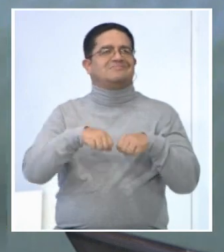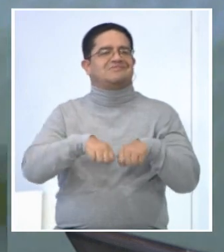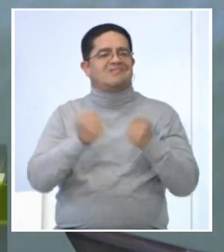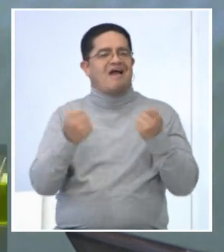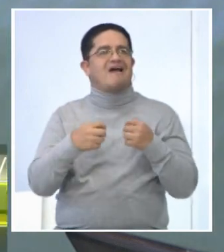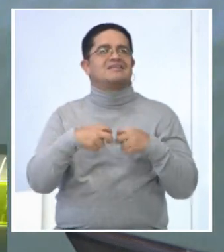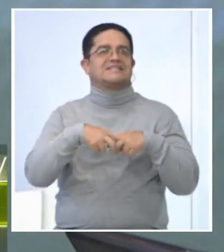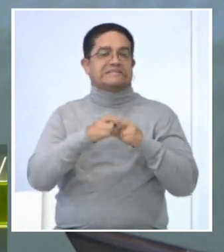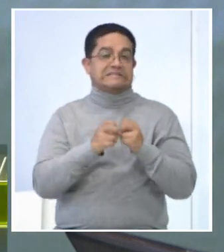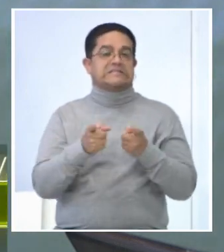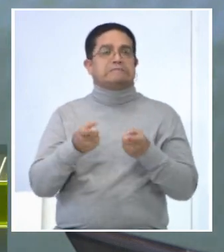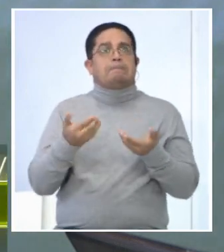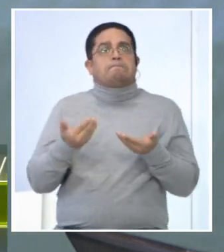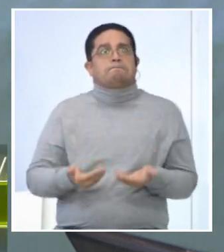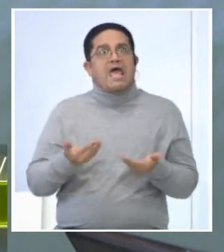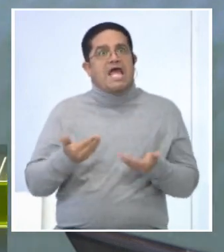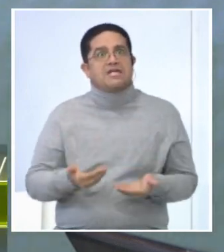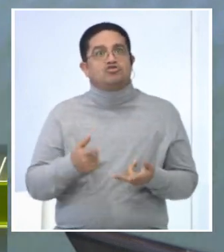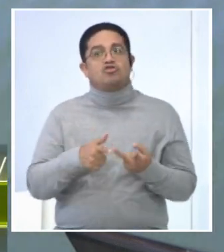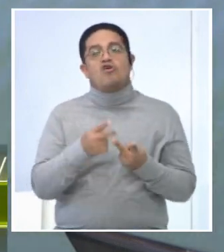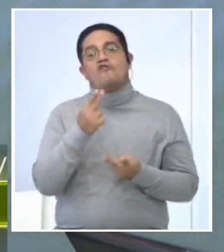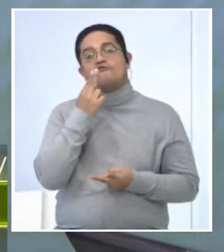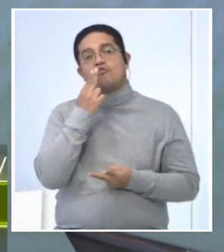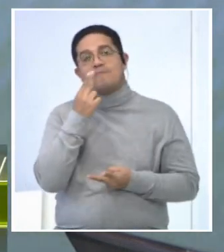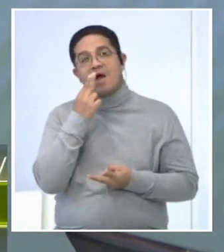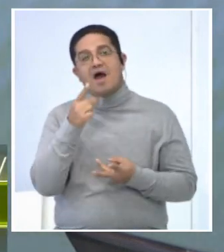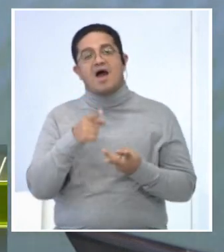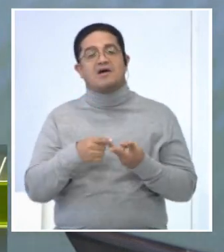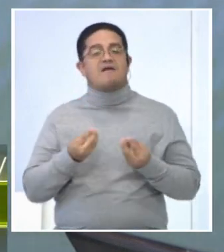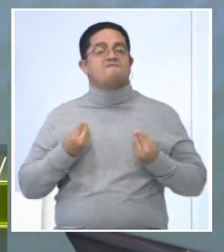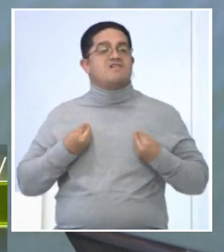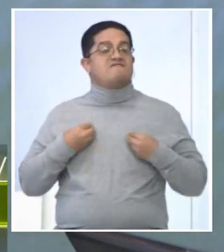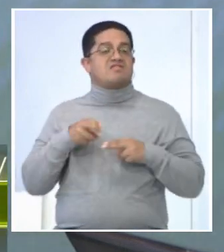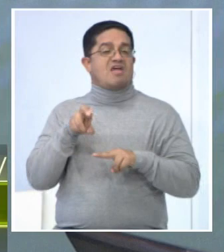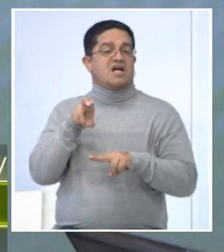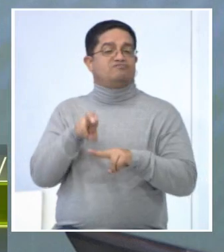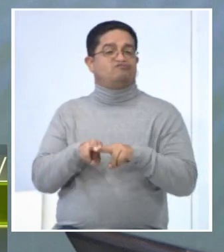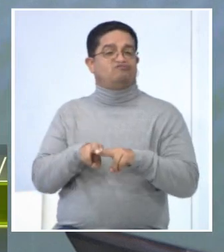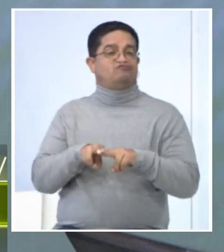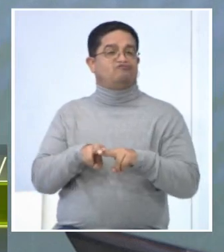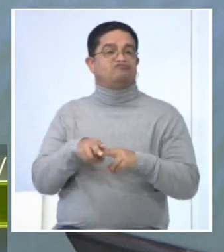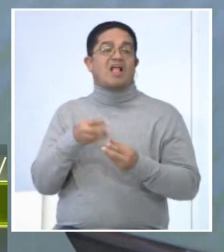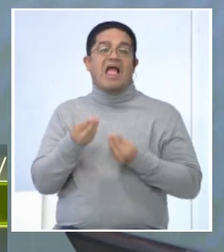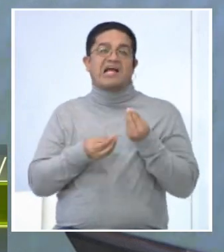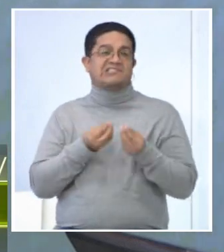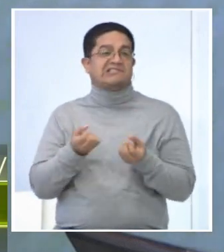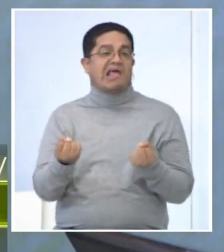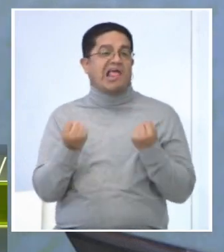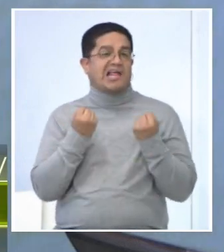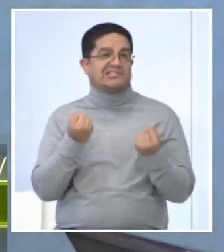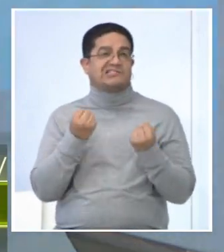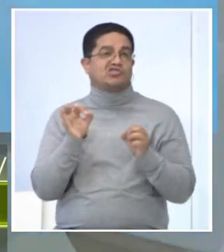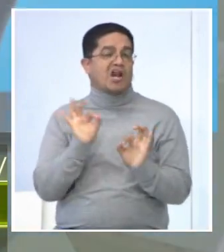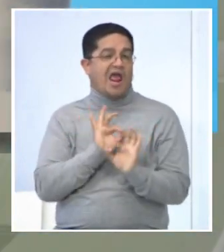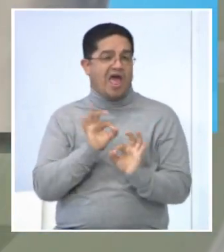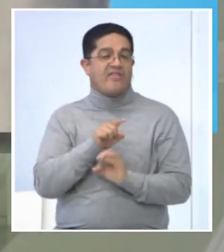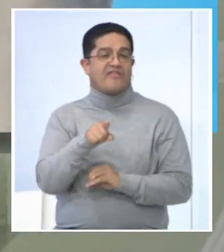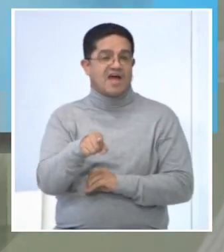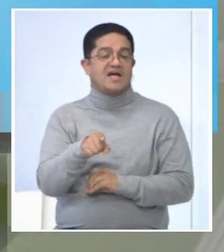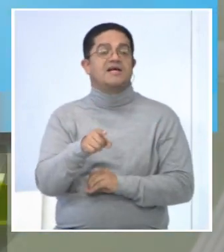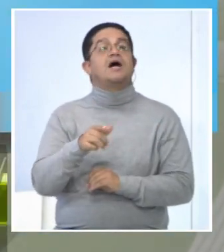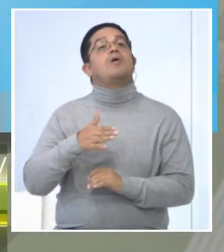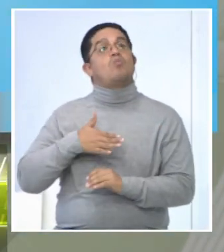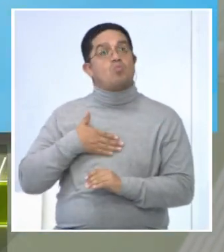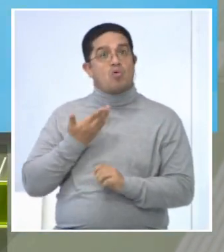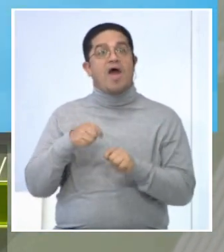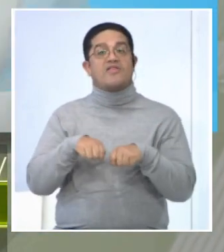el sobrepeso, el fumar, la vida sedentaria, el no hacer ejercicio. Esos son factores importantes o predisponentes que conllevan